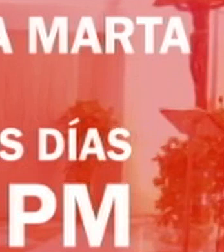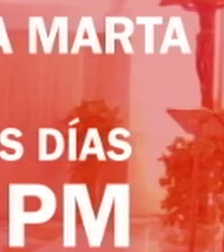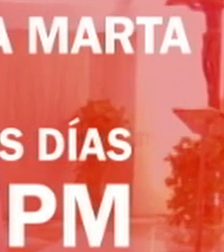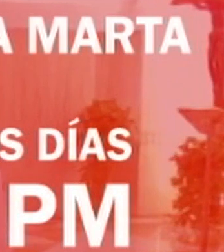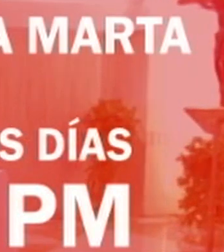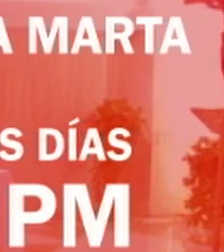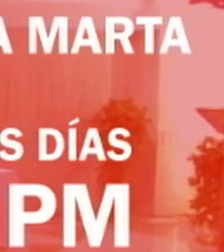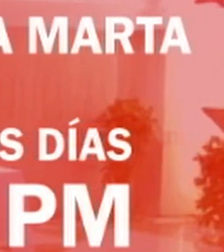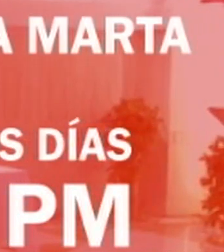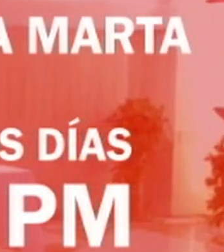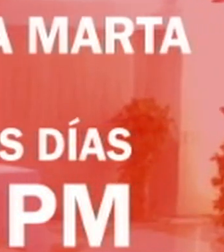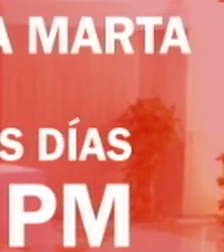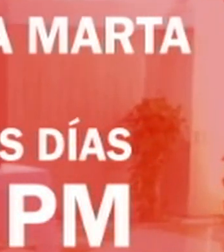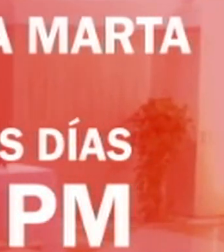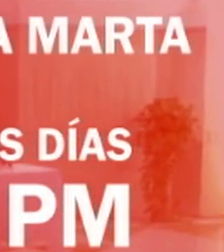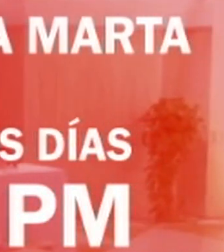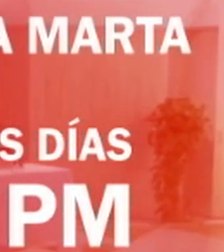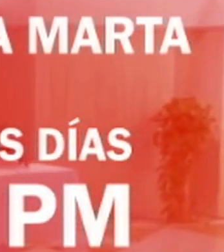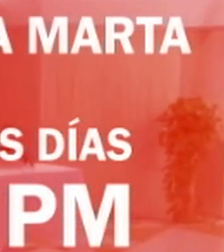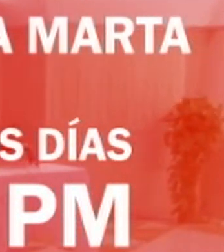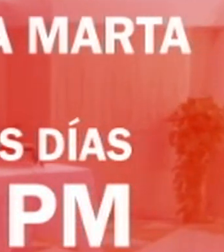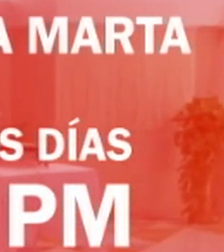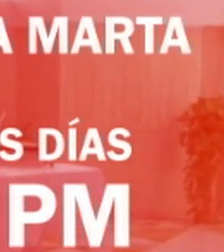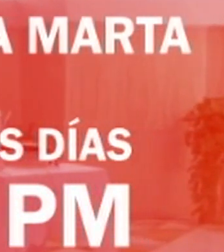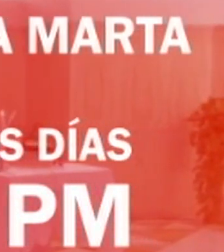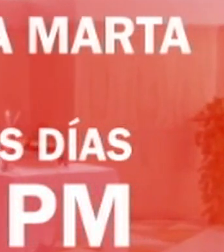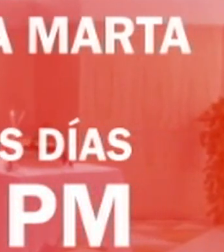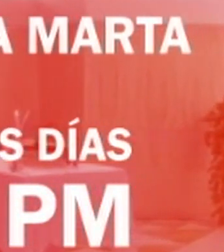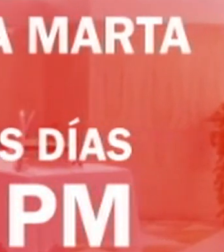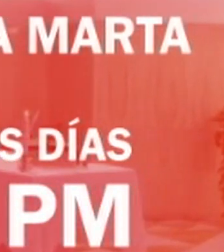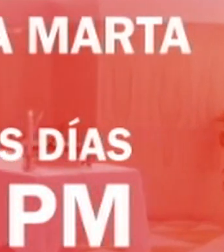Todos los días a las 5:25 de la tarde.